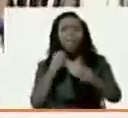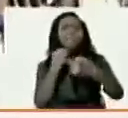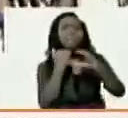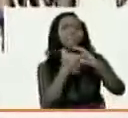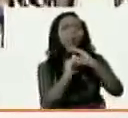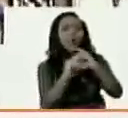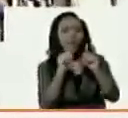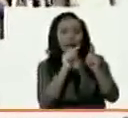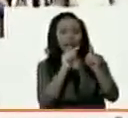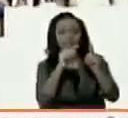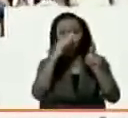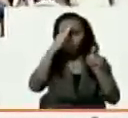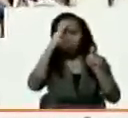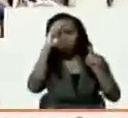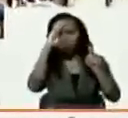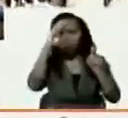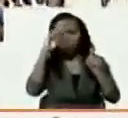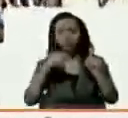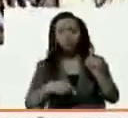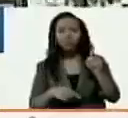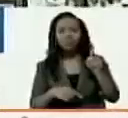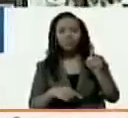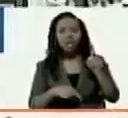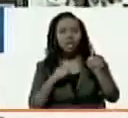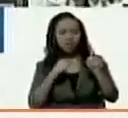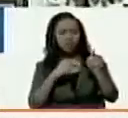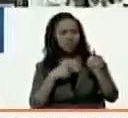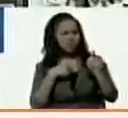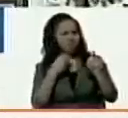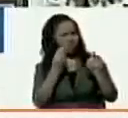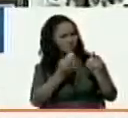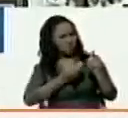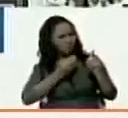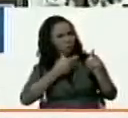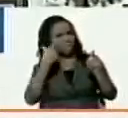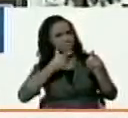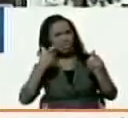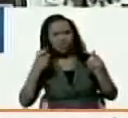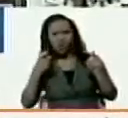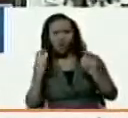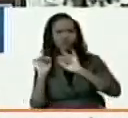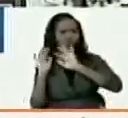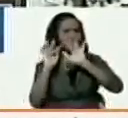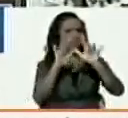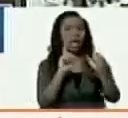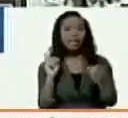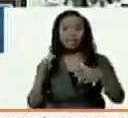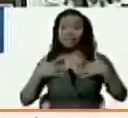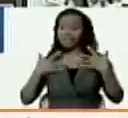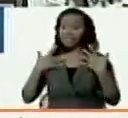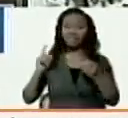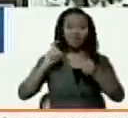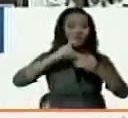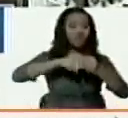tibios, de los tibios, que él no se explicaba cómo la gente iba contenta a inscribirse en el partido.